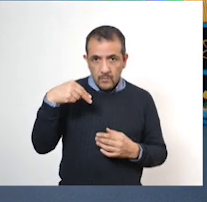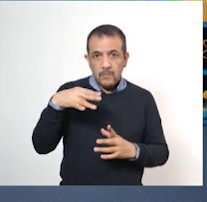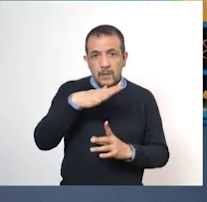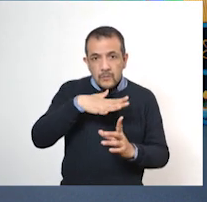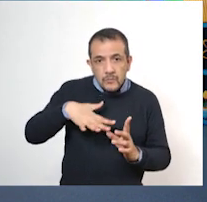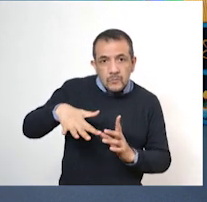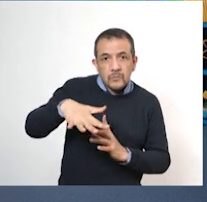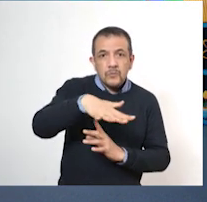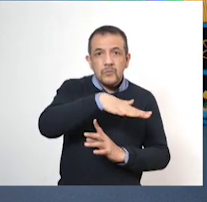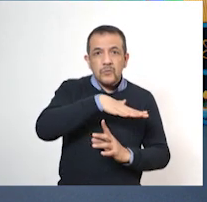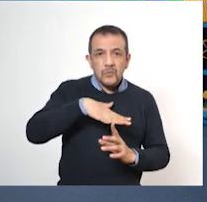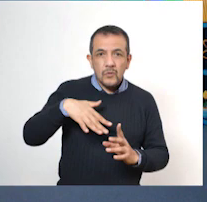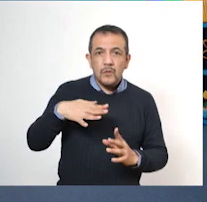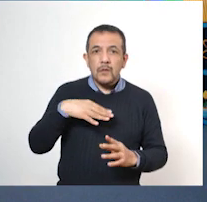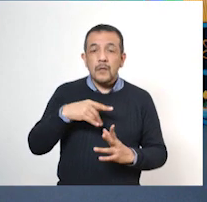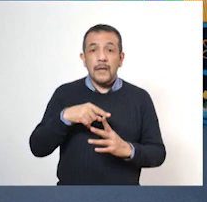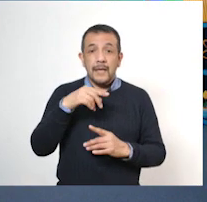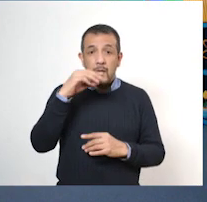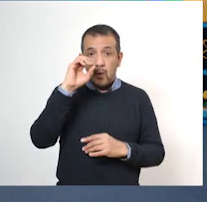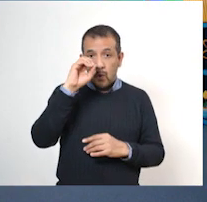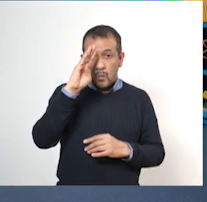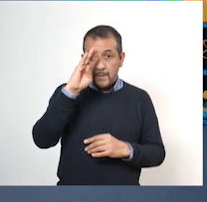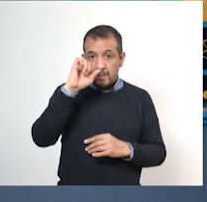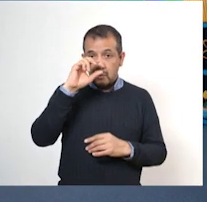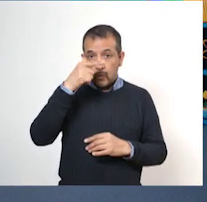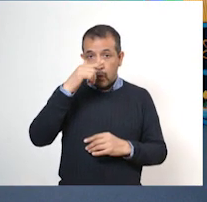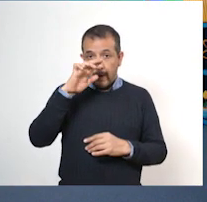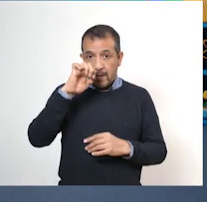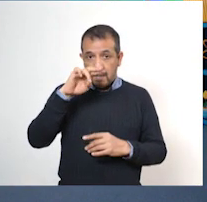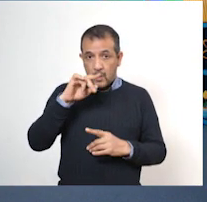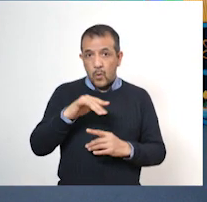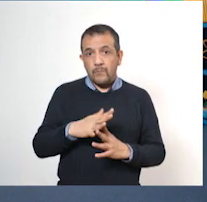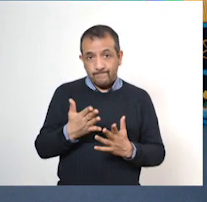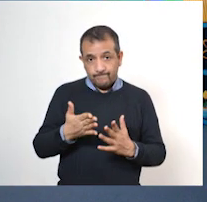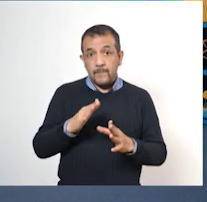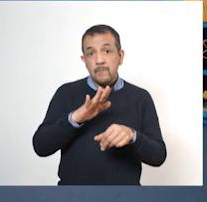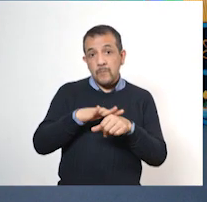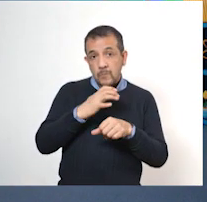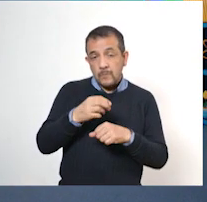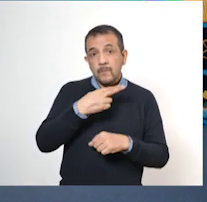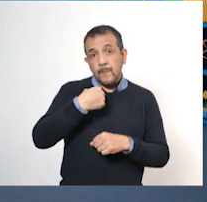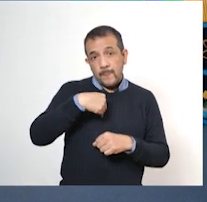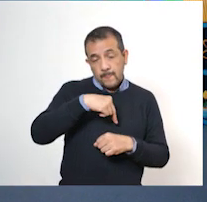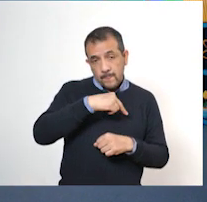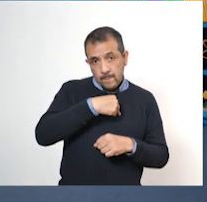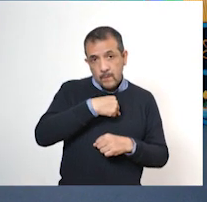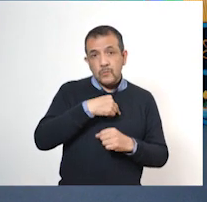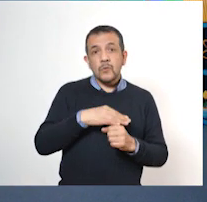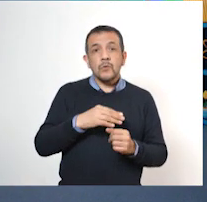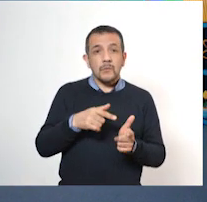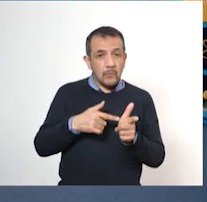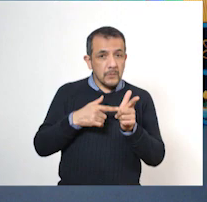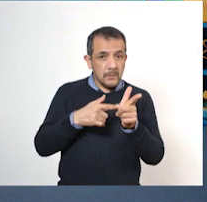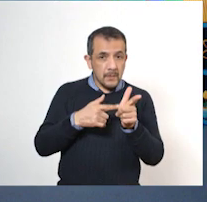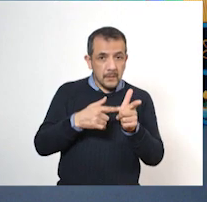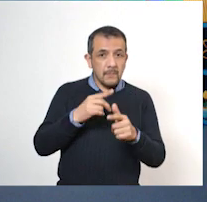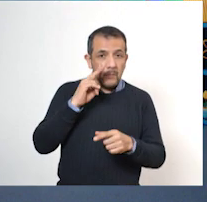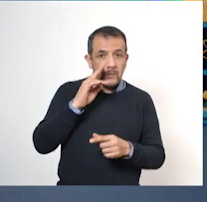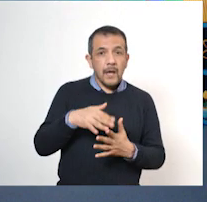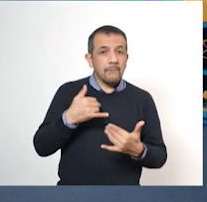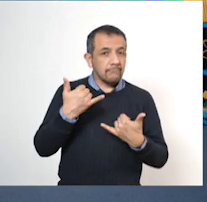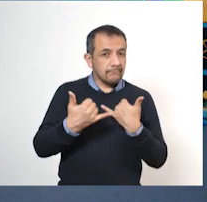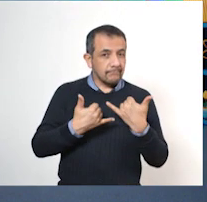llamamos ambiente obesogénico. Y para seguir en el entrenamiento, vamos a